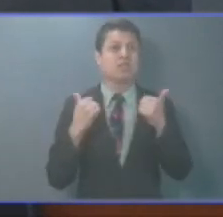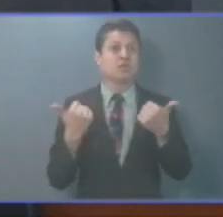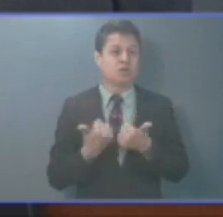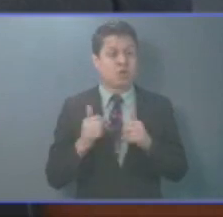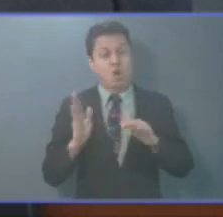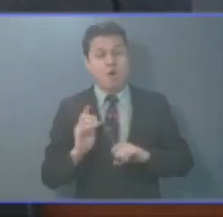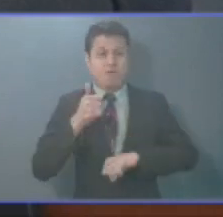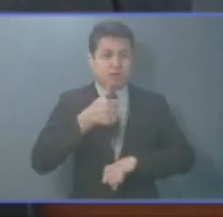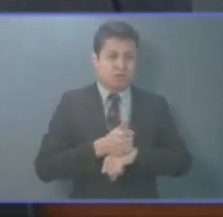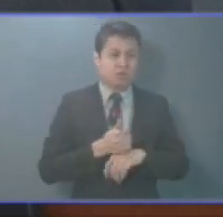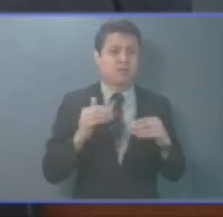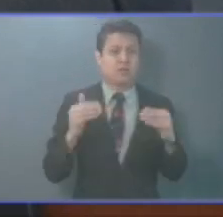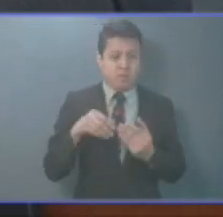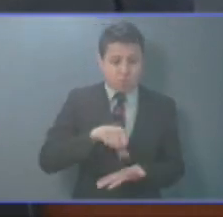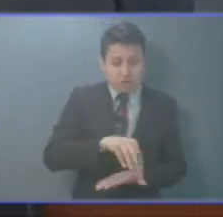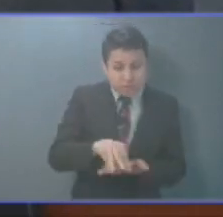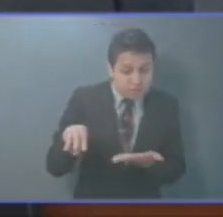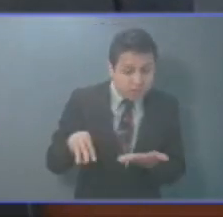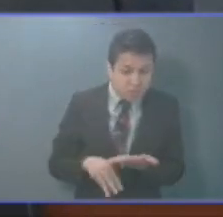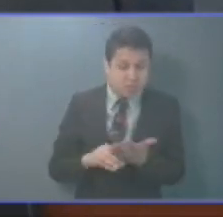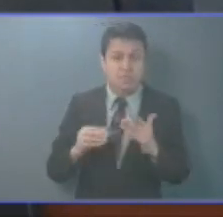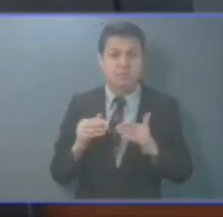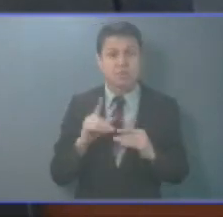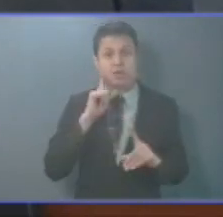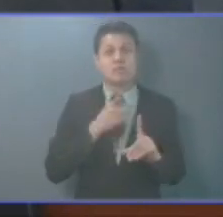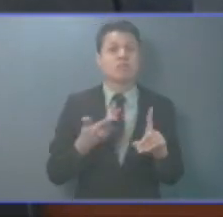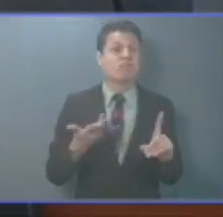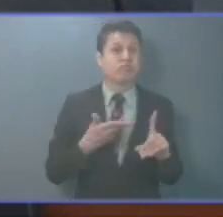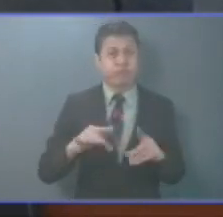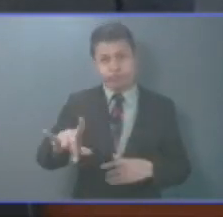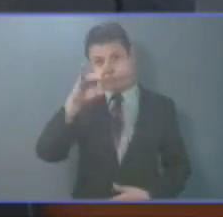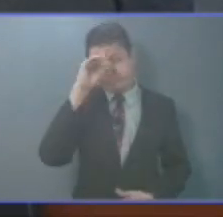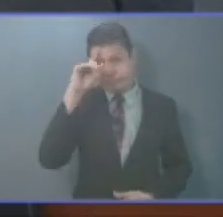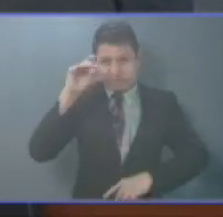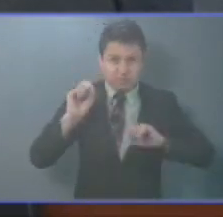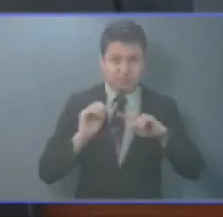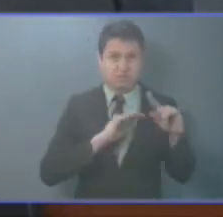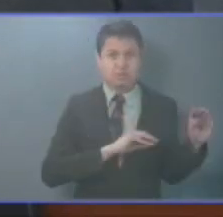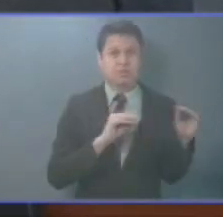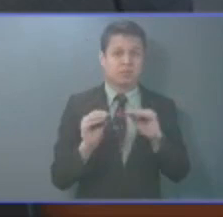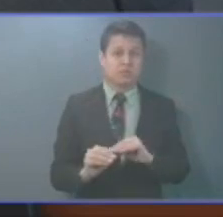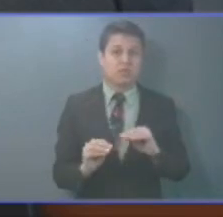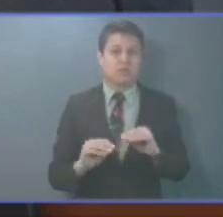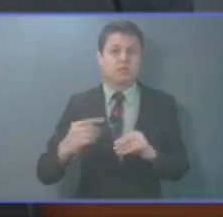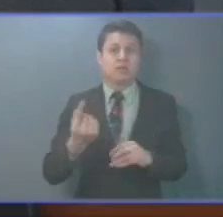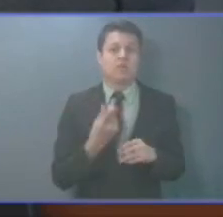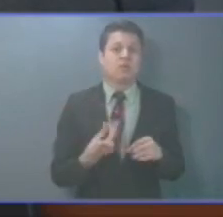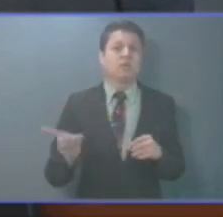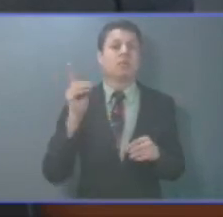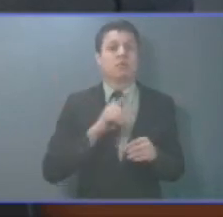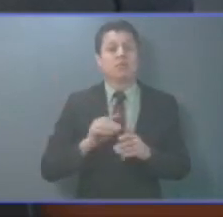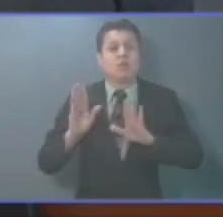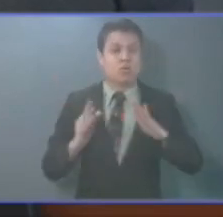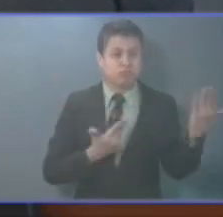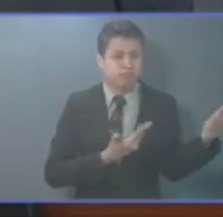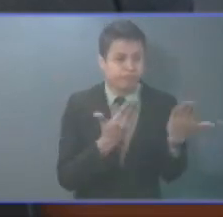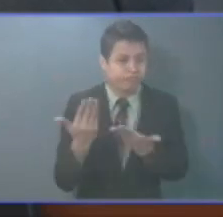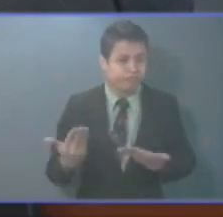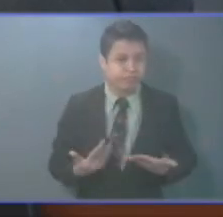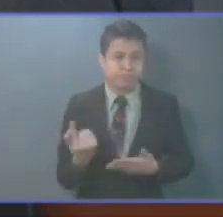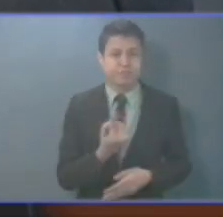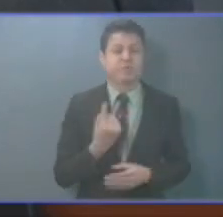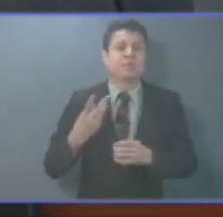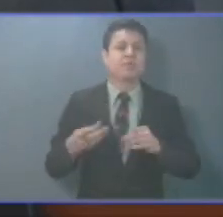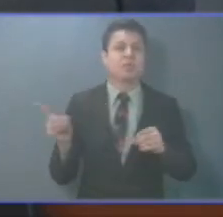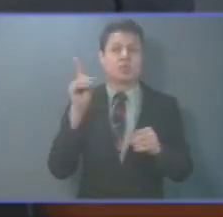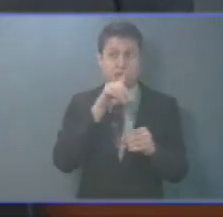o fundaciones, incluyendo las municipalidades, cuyo objeto de trabajo sea la discapacidad o la atención de las personas